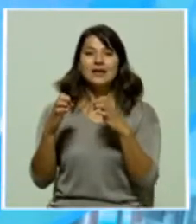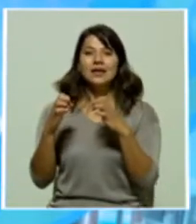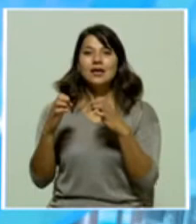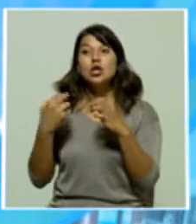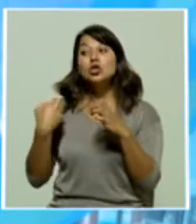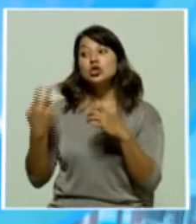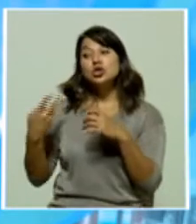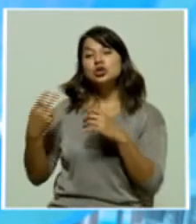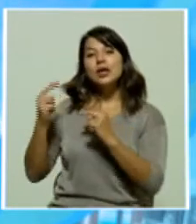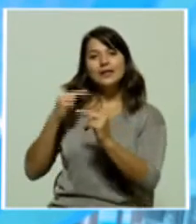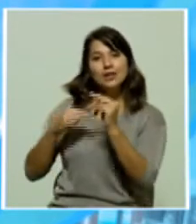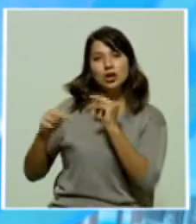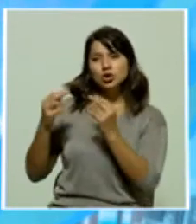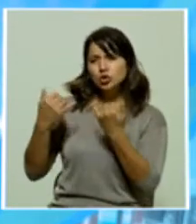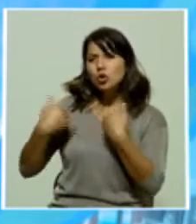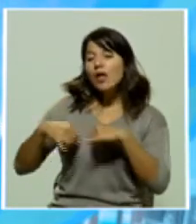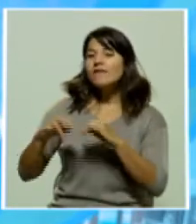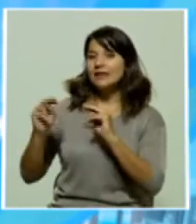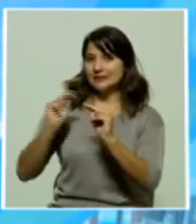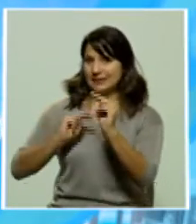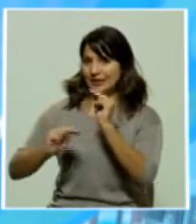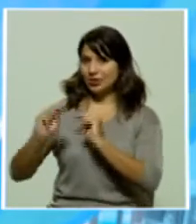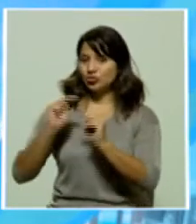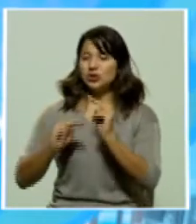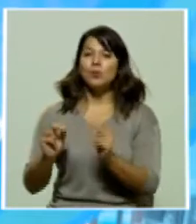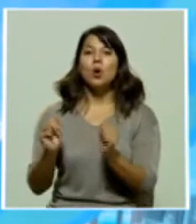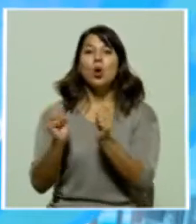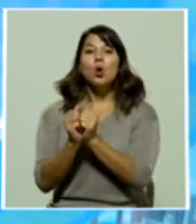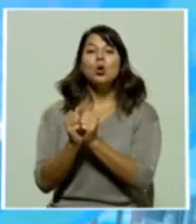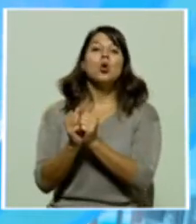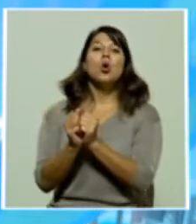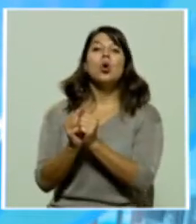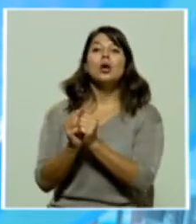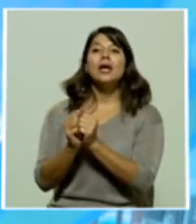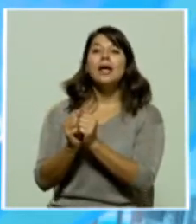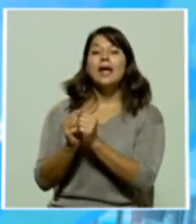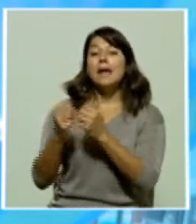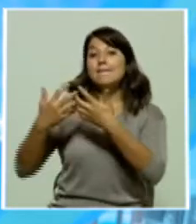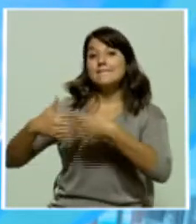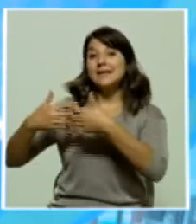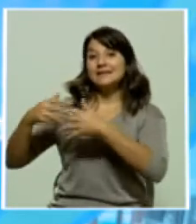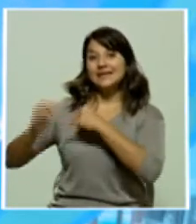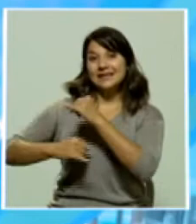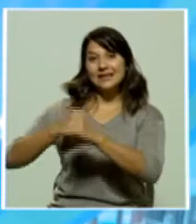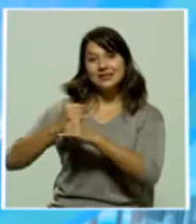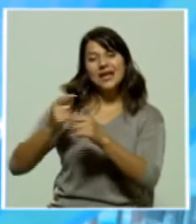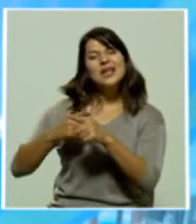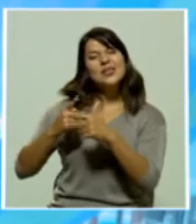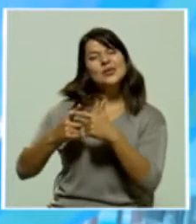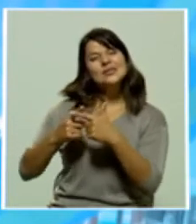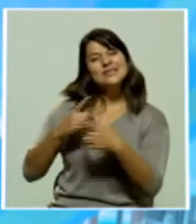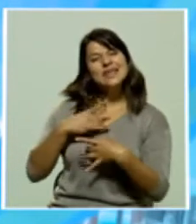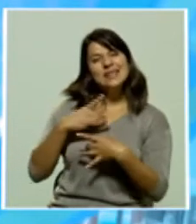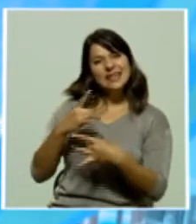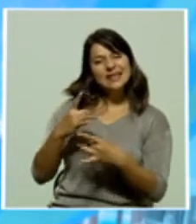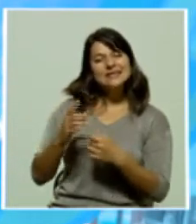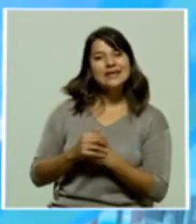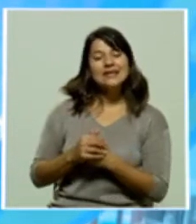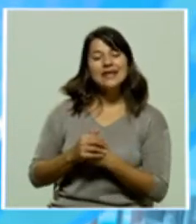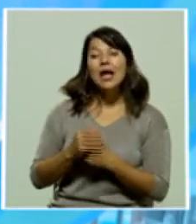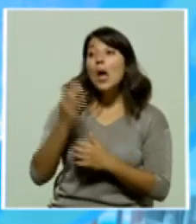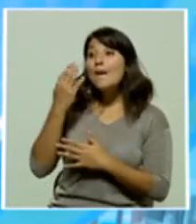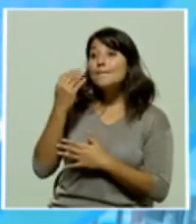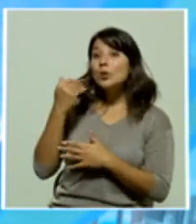estamos negociando justamente con distribuidoras internacionales. Entonces me hizo mucha gracia porque después